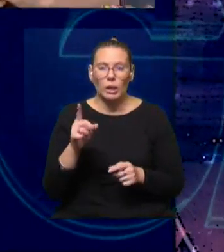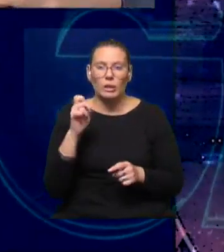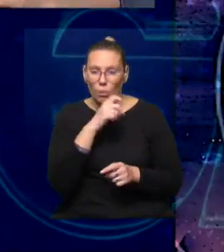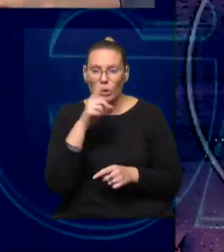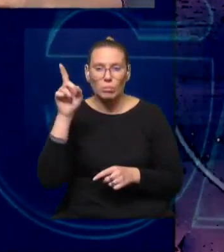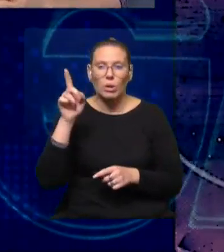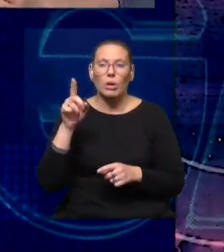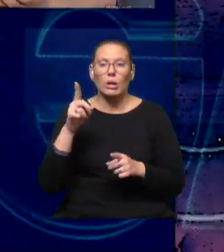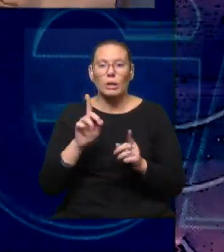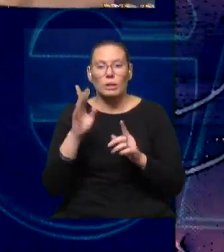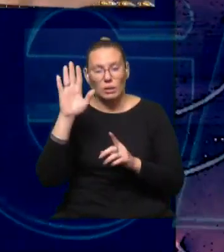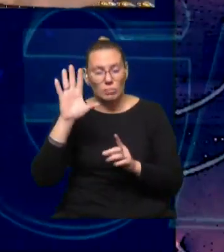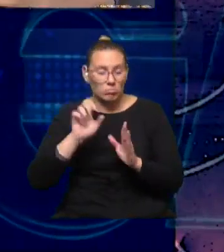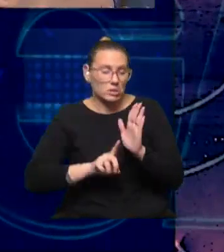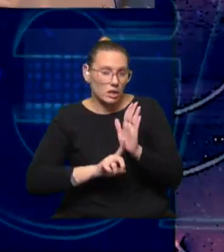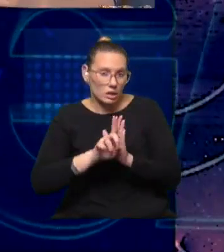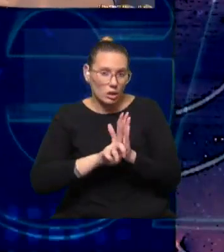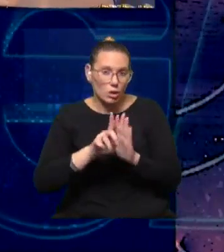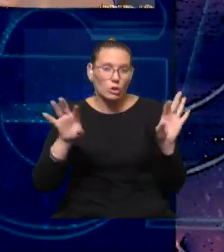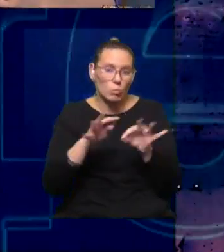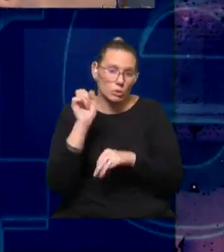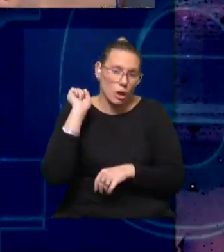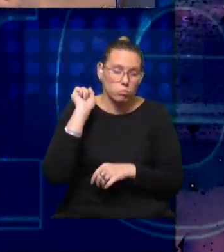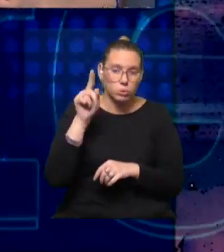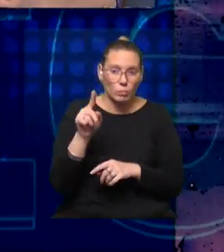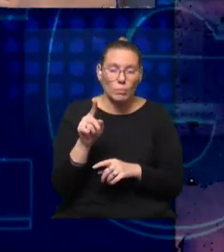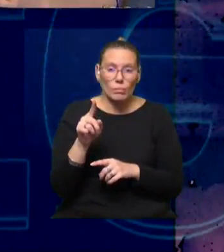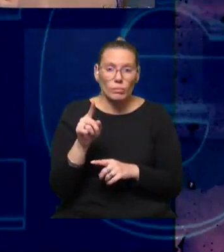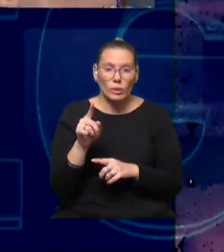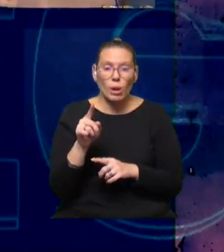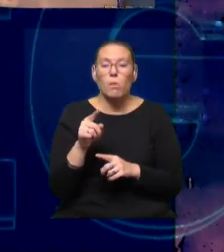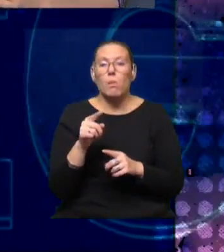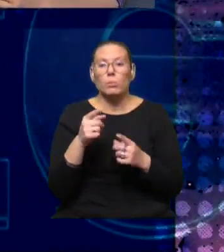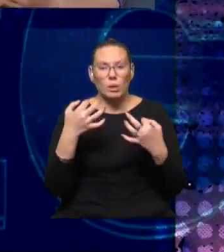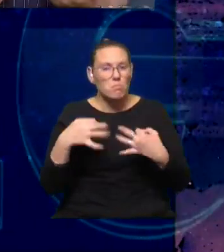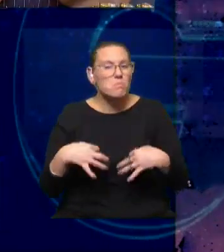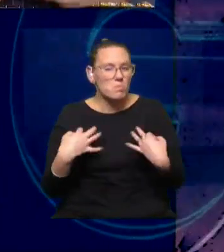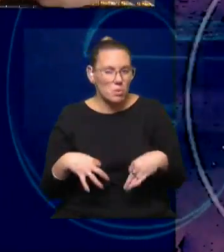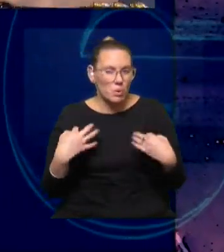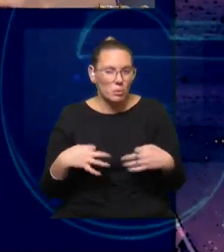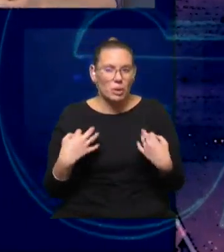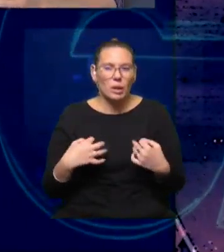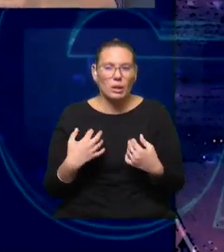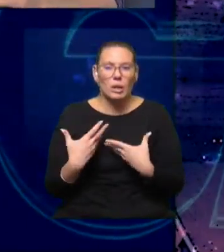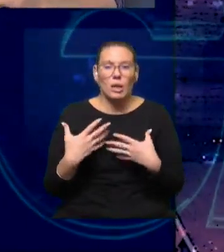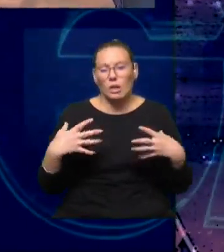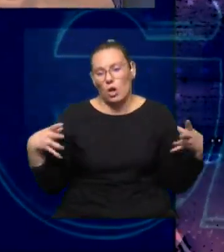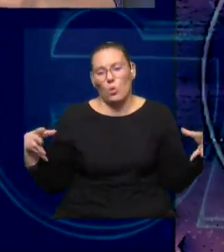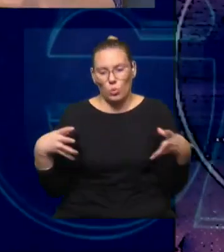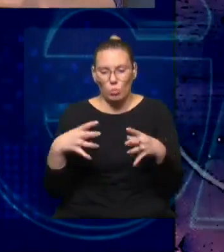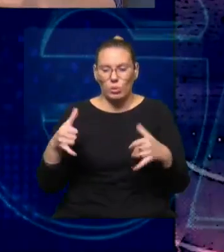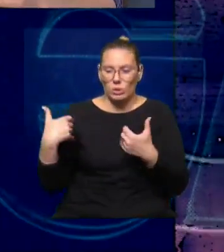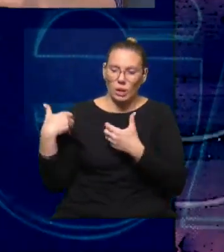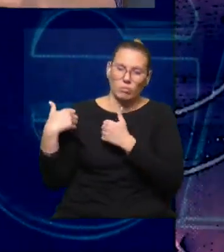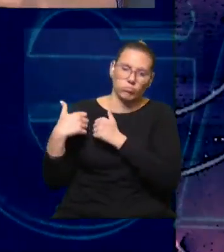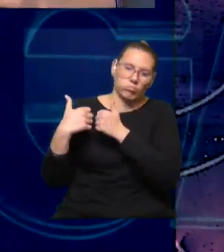del norte de la música folclórica del Norte así que bueno vamos a estar recontra enriquecidos y bueno Y con todo el grupo que ella me